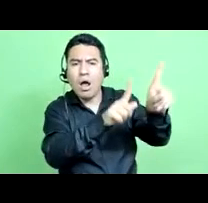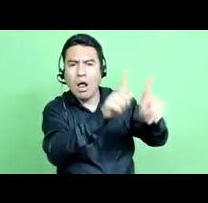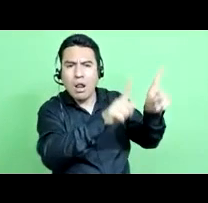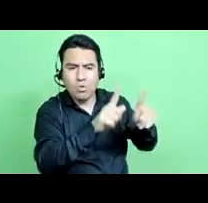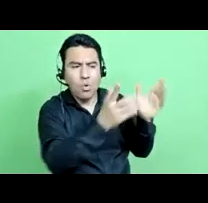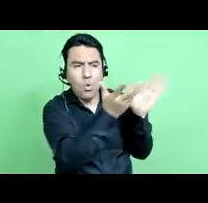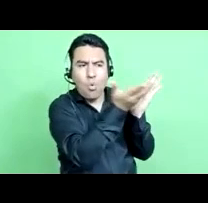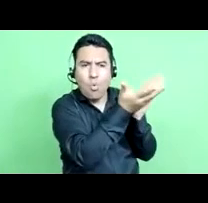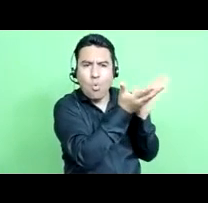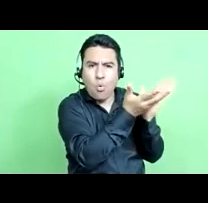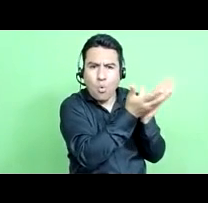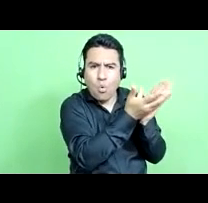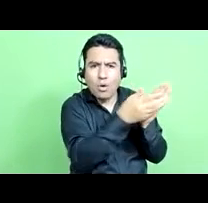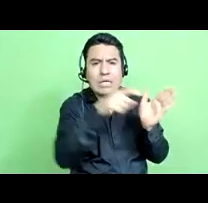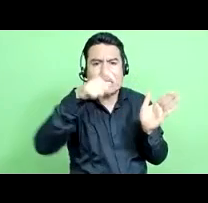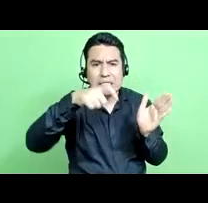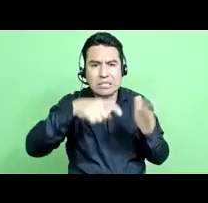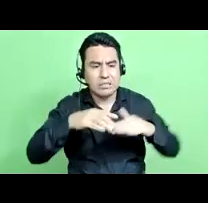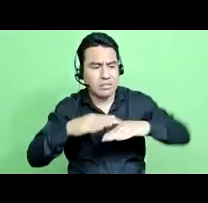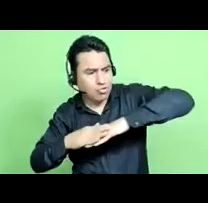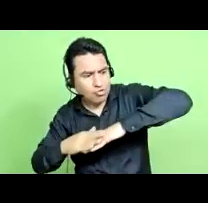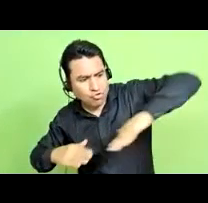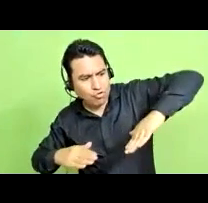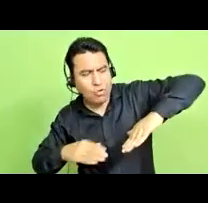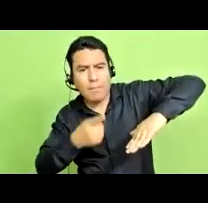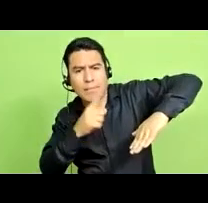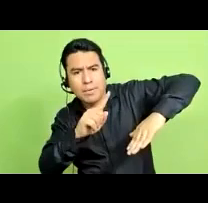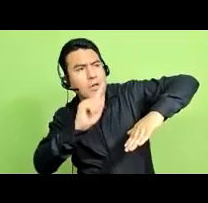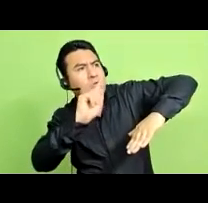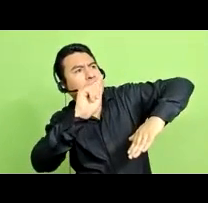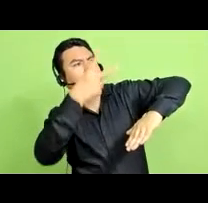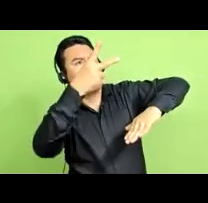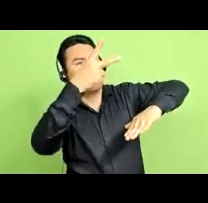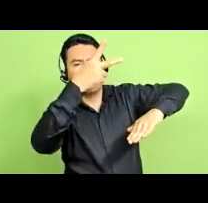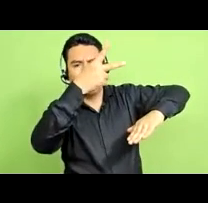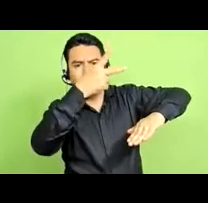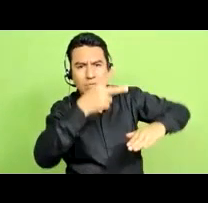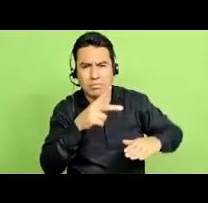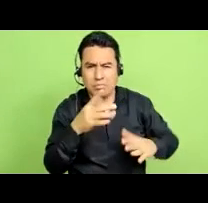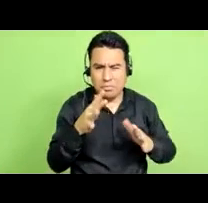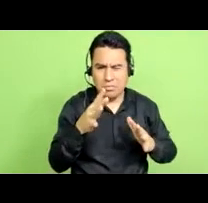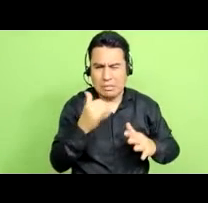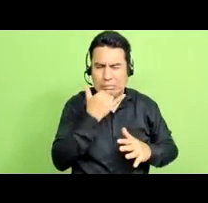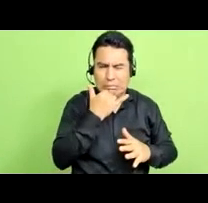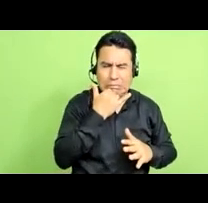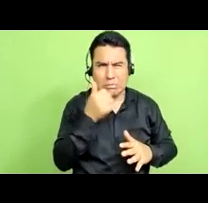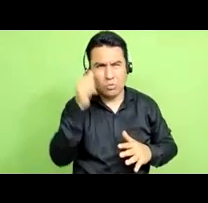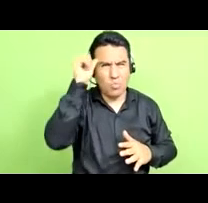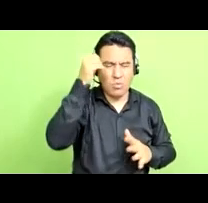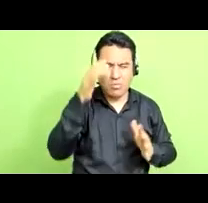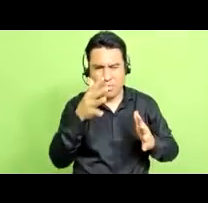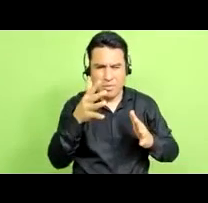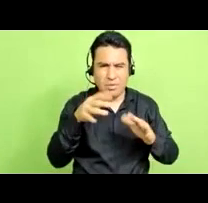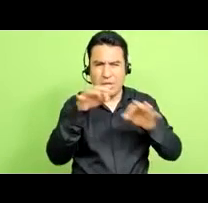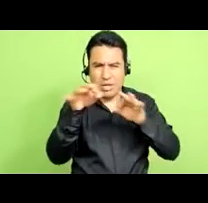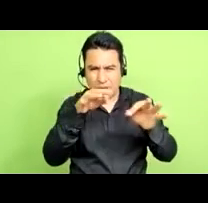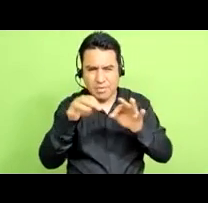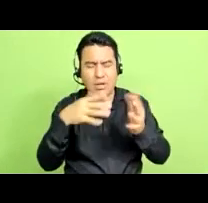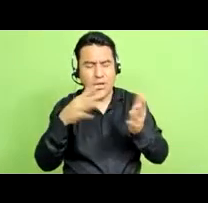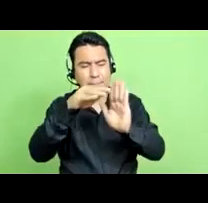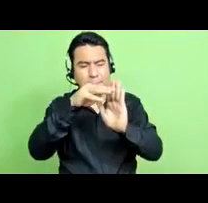que tengan que tener ramas de primeros eurofisc no sé si me equivoco pero tengo entendido de que se están realizando